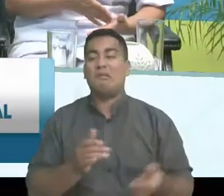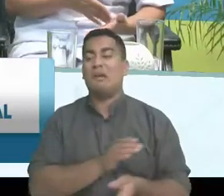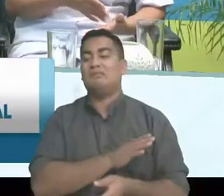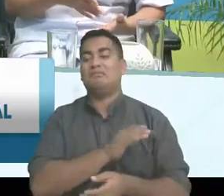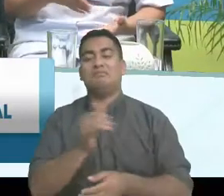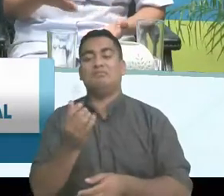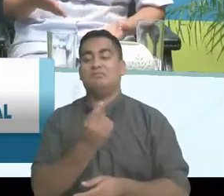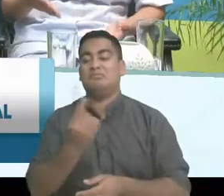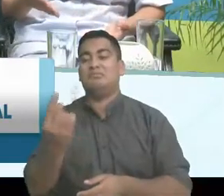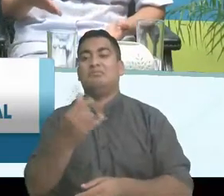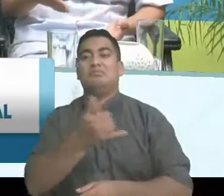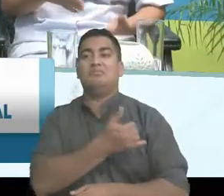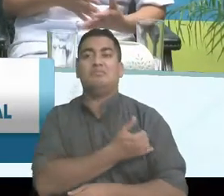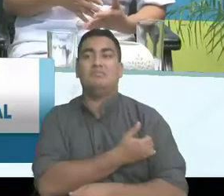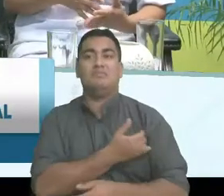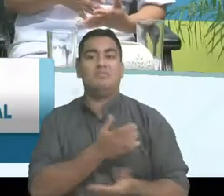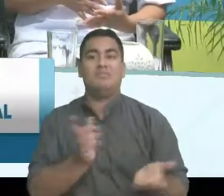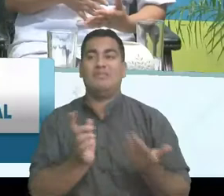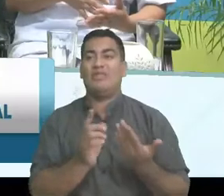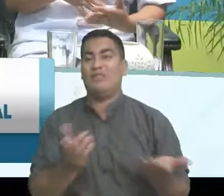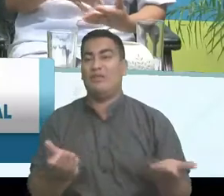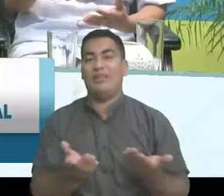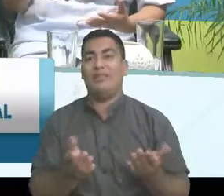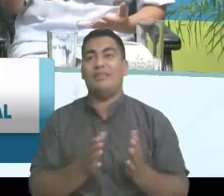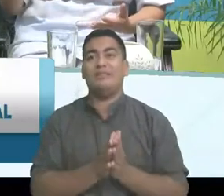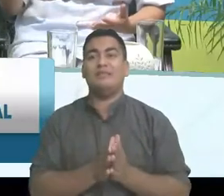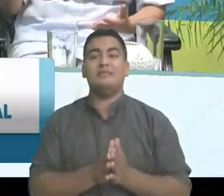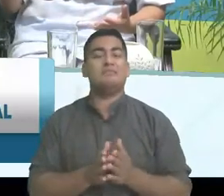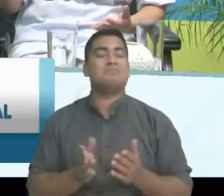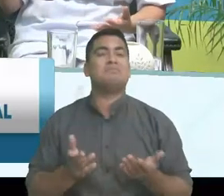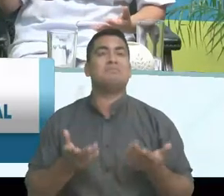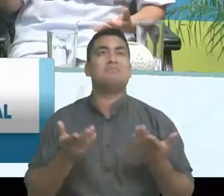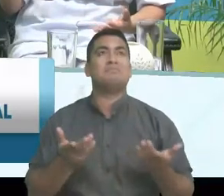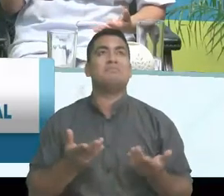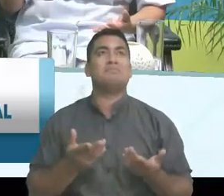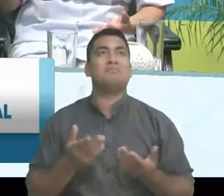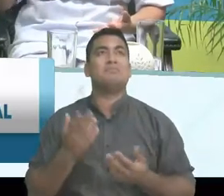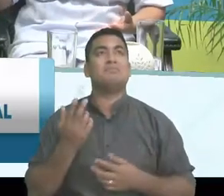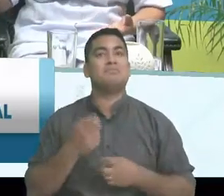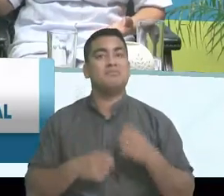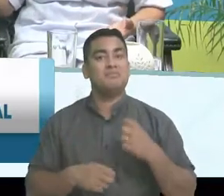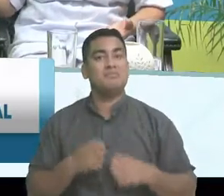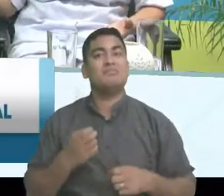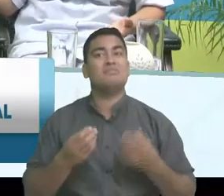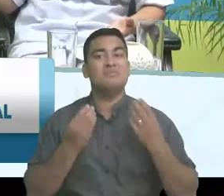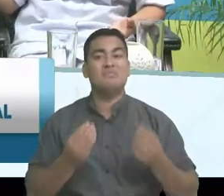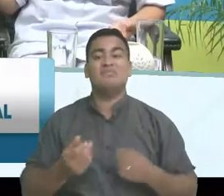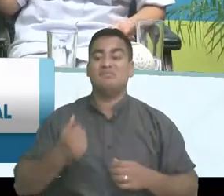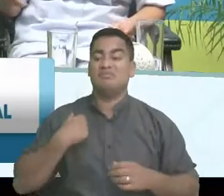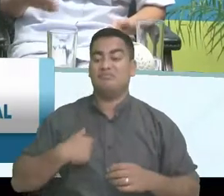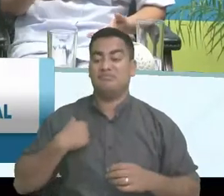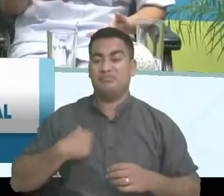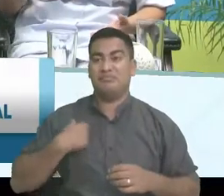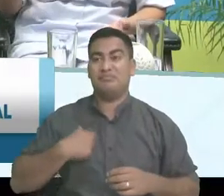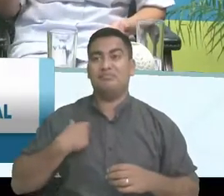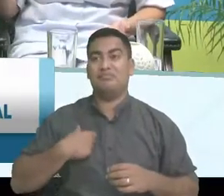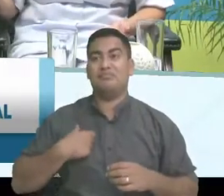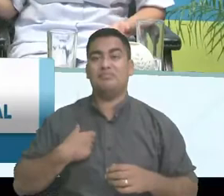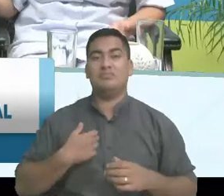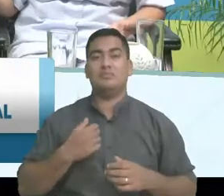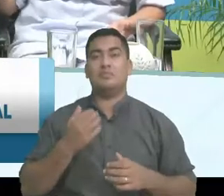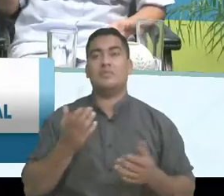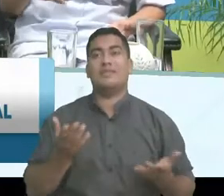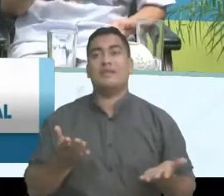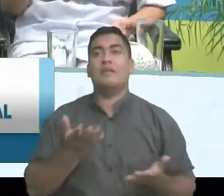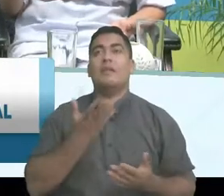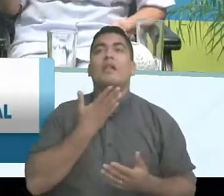primera, segunda evacuación. Entonces ya dicen, van a la unidad de salud, he tenido tantas evacuaciones, ya con un grado de